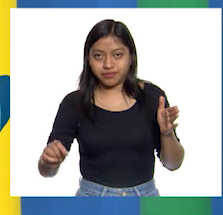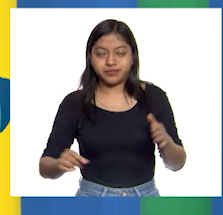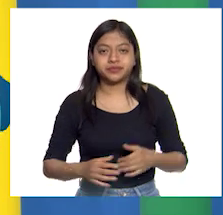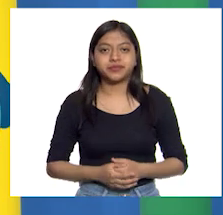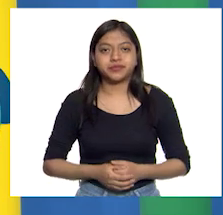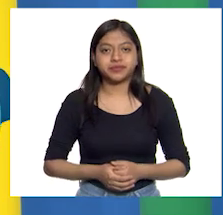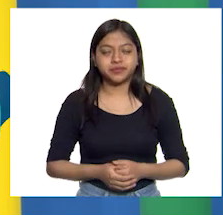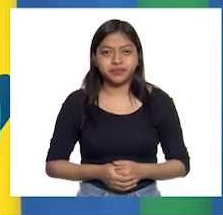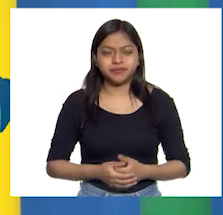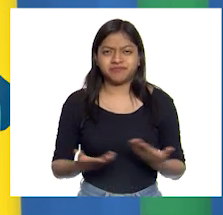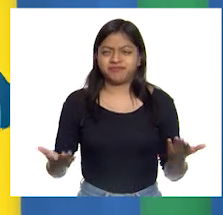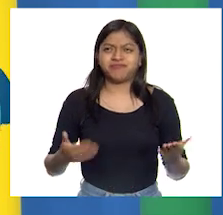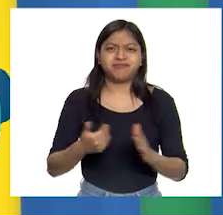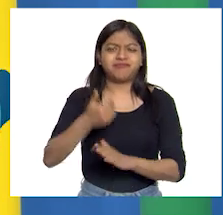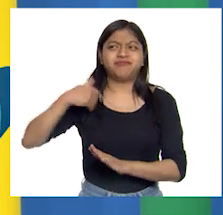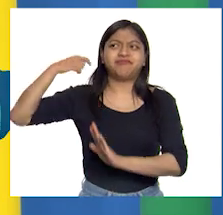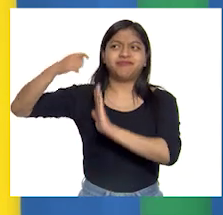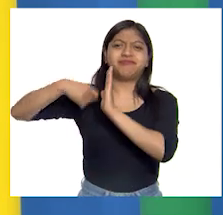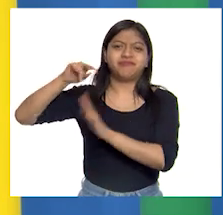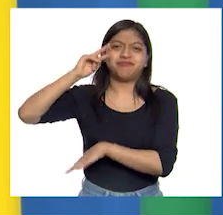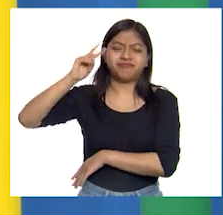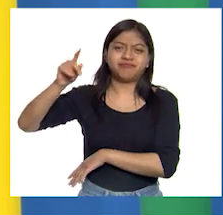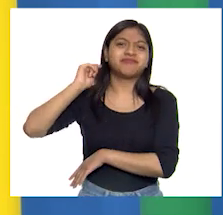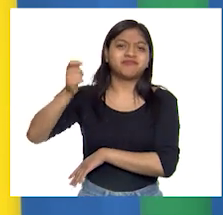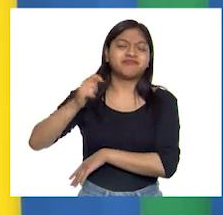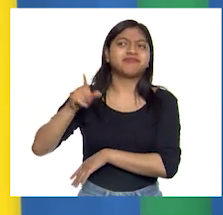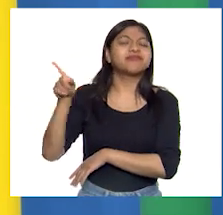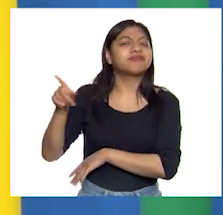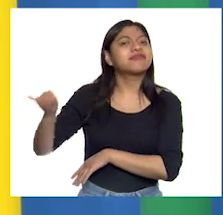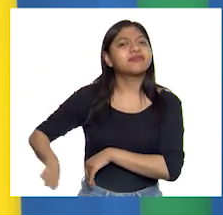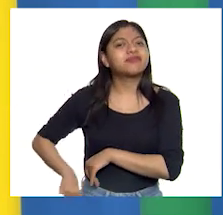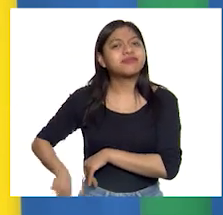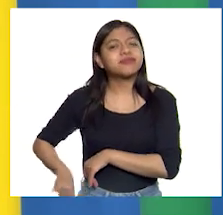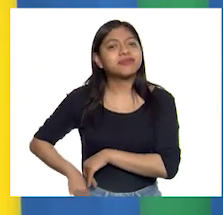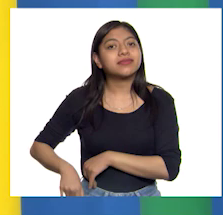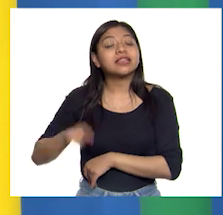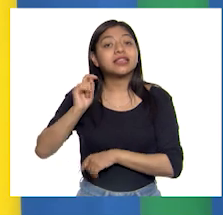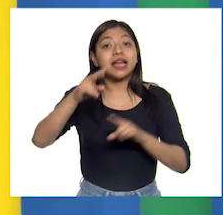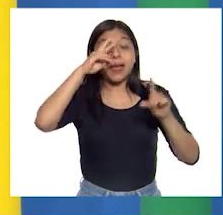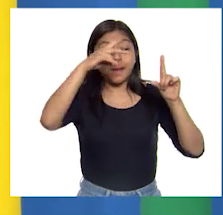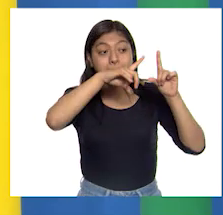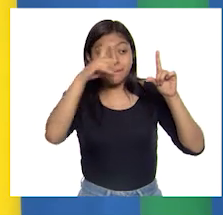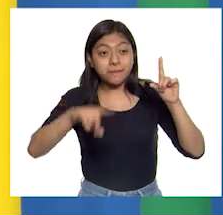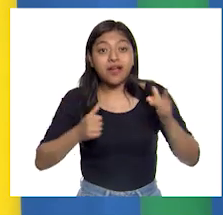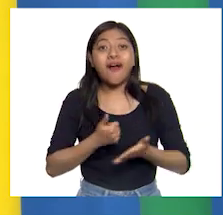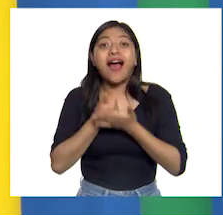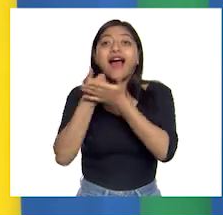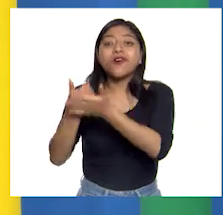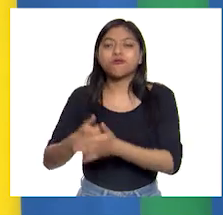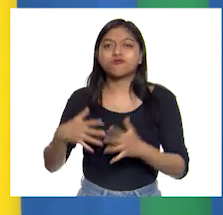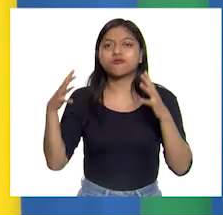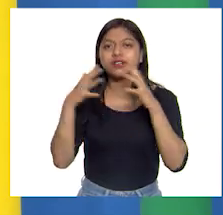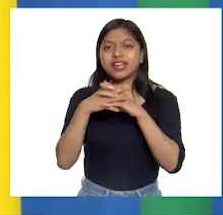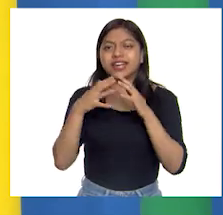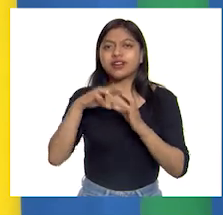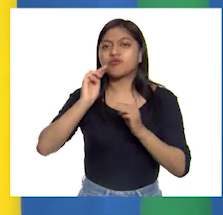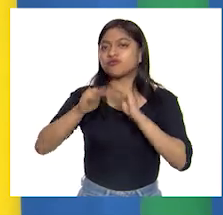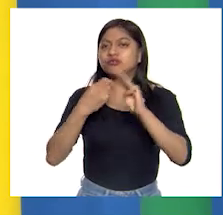industrialización fundó instituciones e iniciativas de apoyo y seguridad social para atender la educación, la salud y la